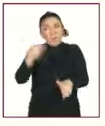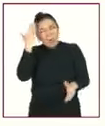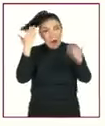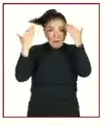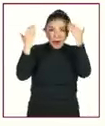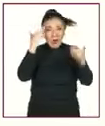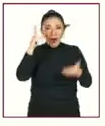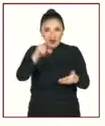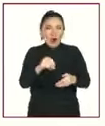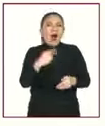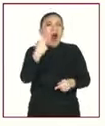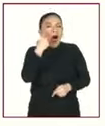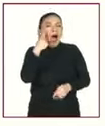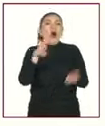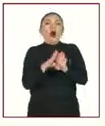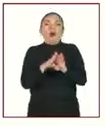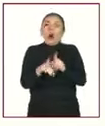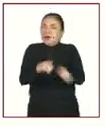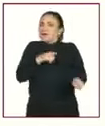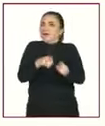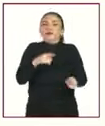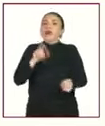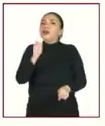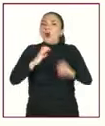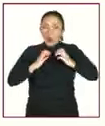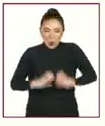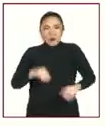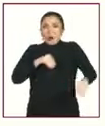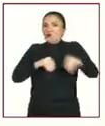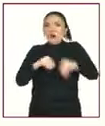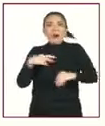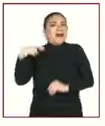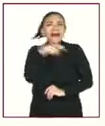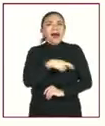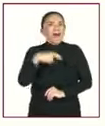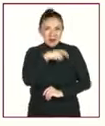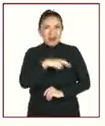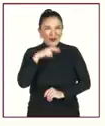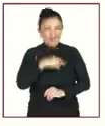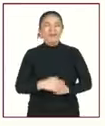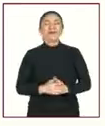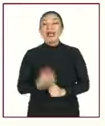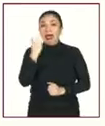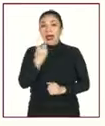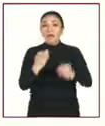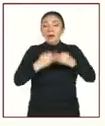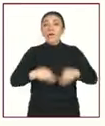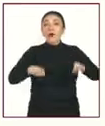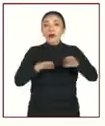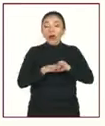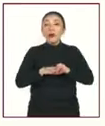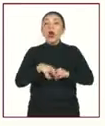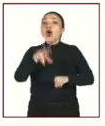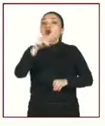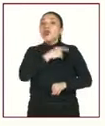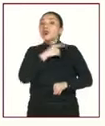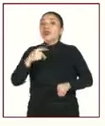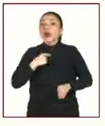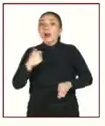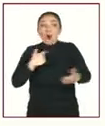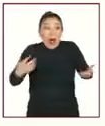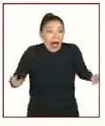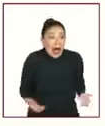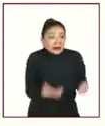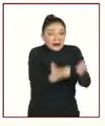una convulsión pues los movimientos son repetidos. Aquí es importante no sujetar al paciente o a